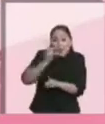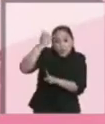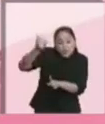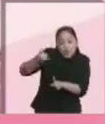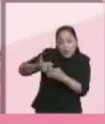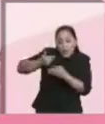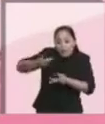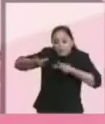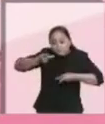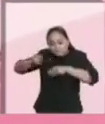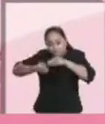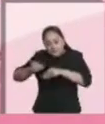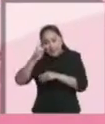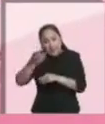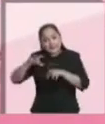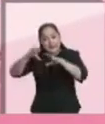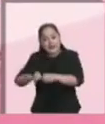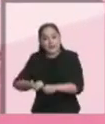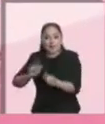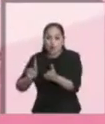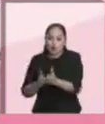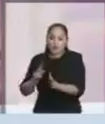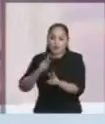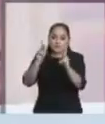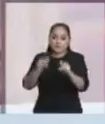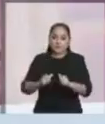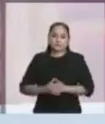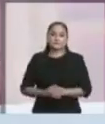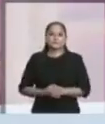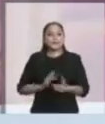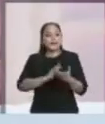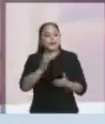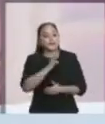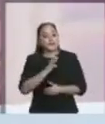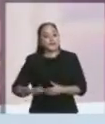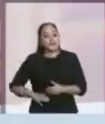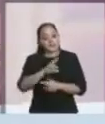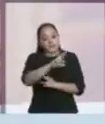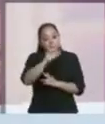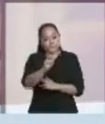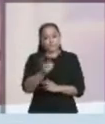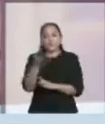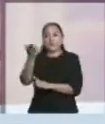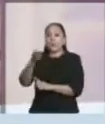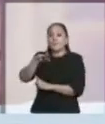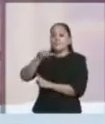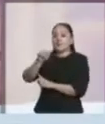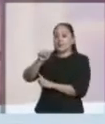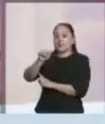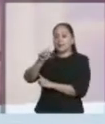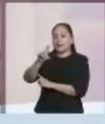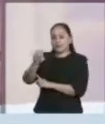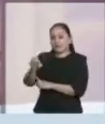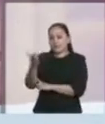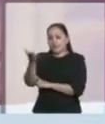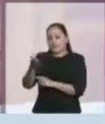Liga MX. Ahora falta esperar las encuestas y ver quién creció